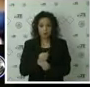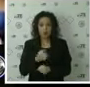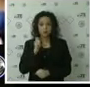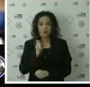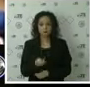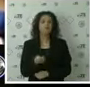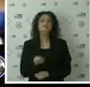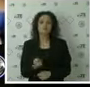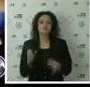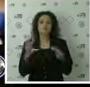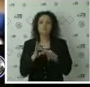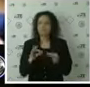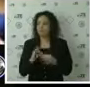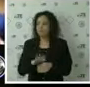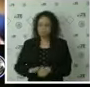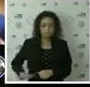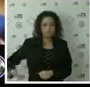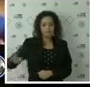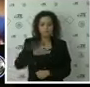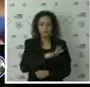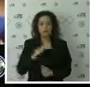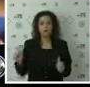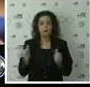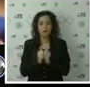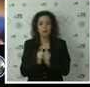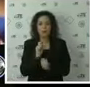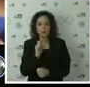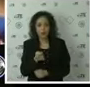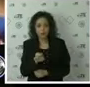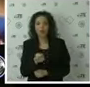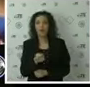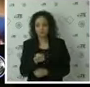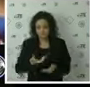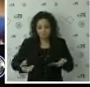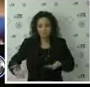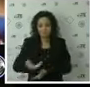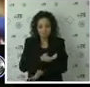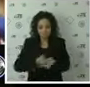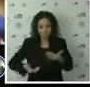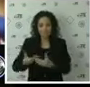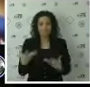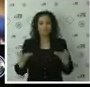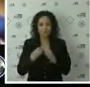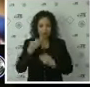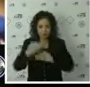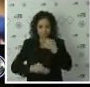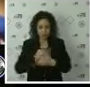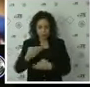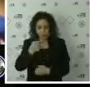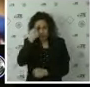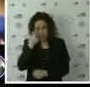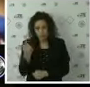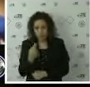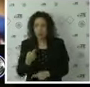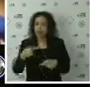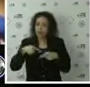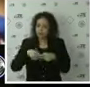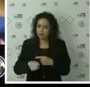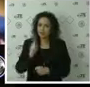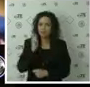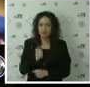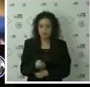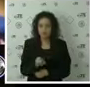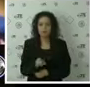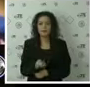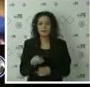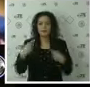construcción de ciudadanía durante el confinamiento, una labor compartida. Para comenzar, agradecemos y saludamos